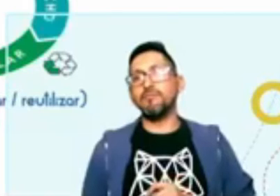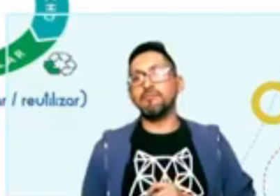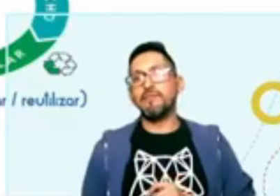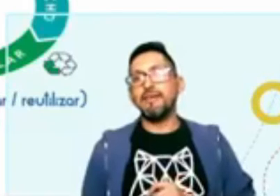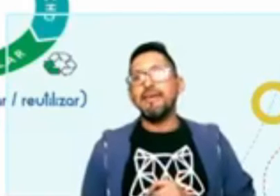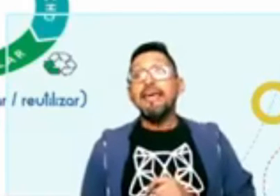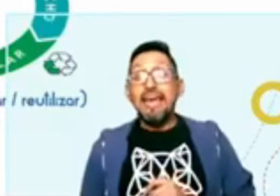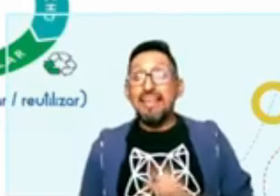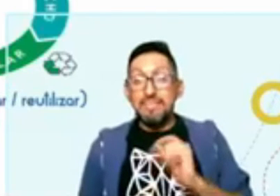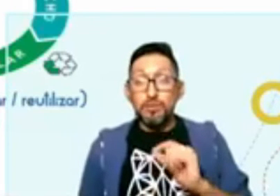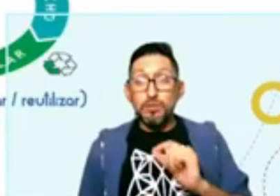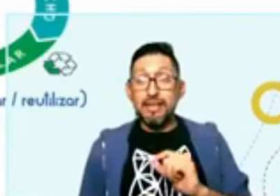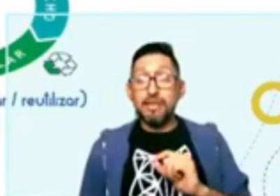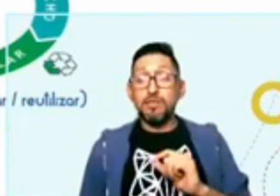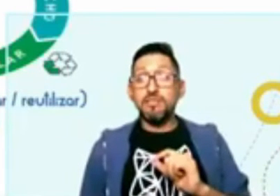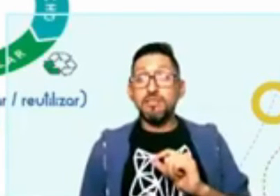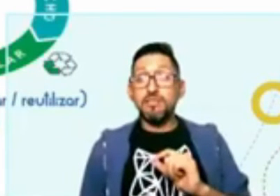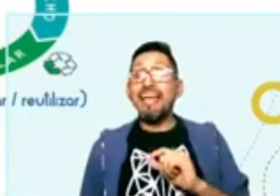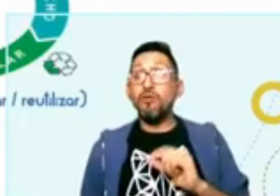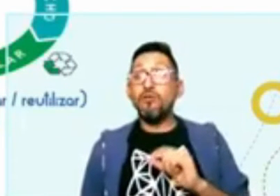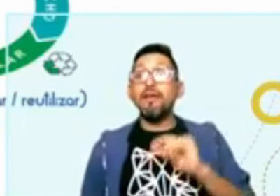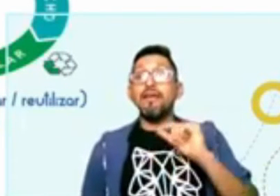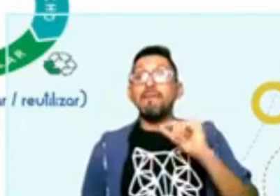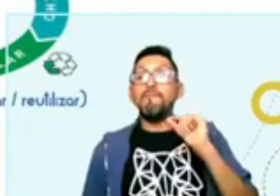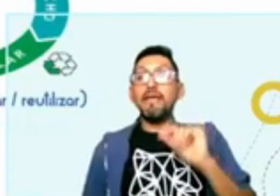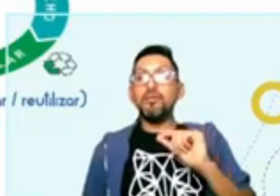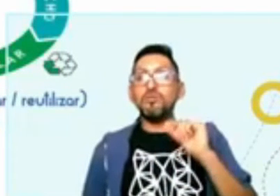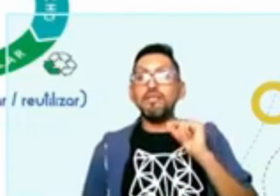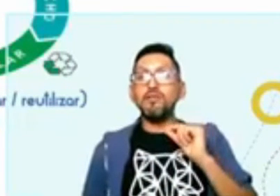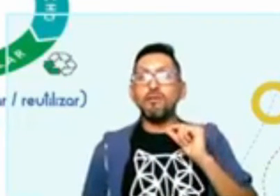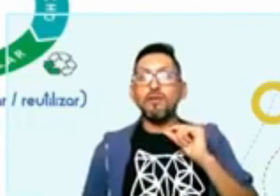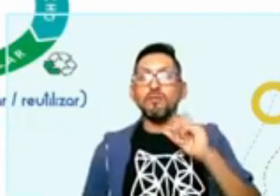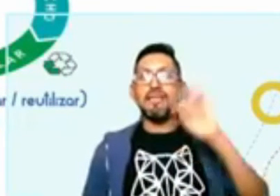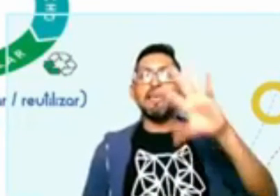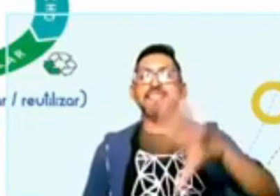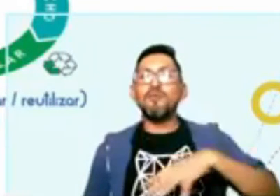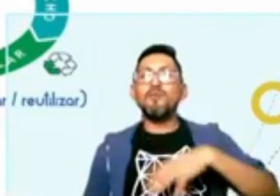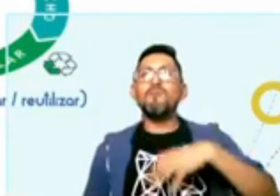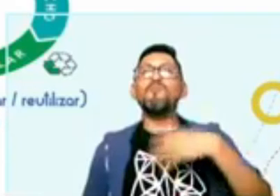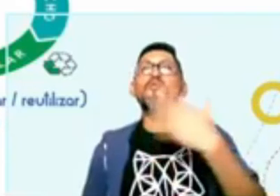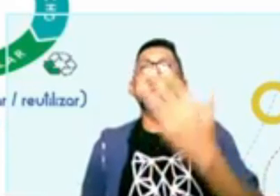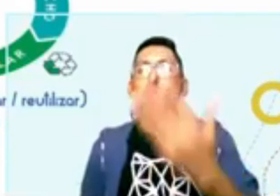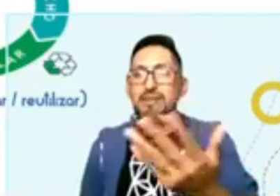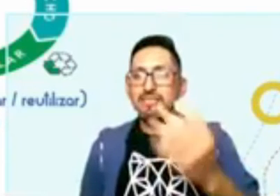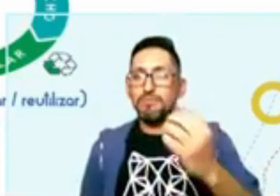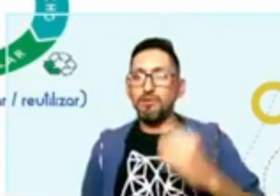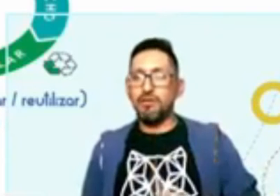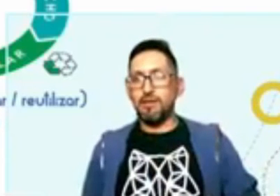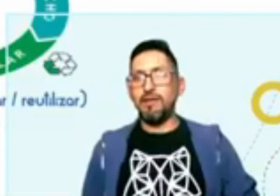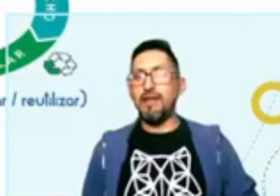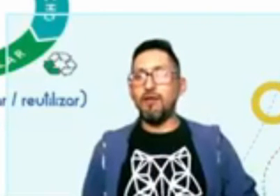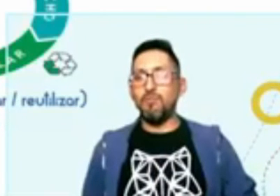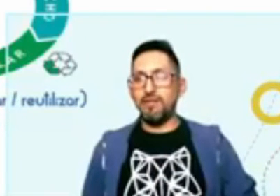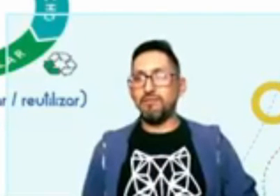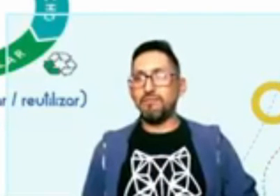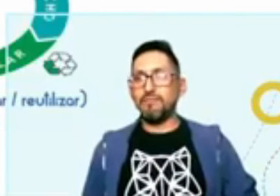oro. Después de la era industrial se crearon métodos tecnológicos que hicieron mucho más disponible